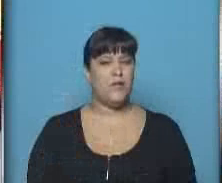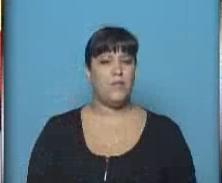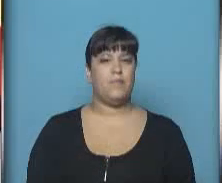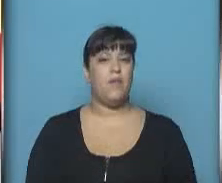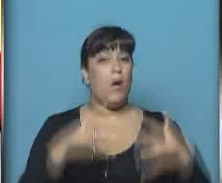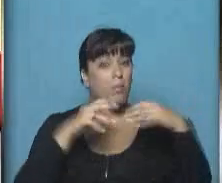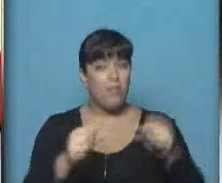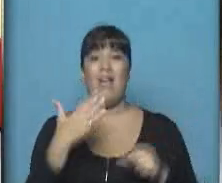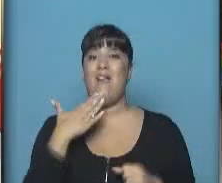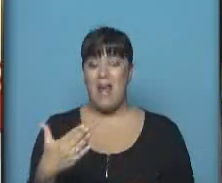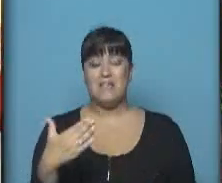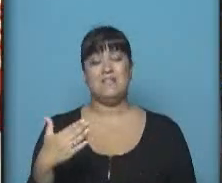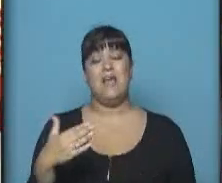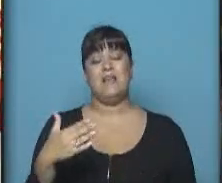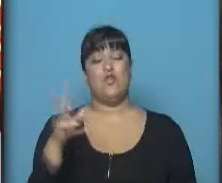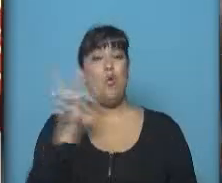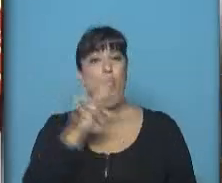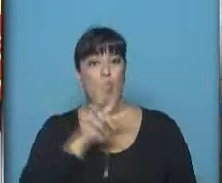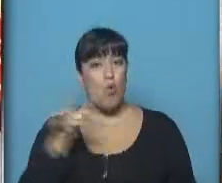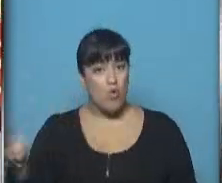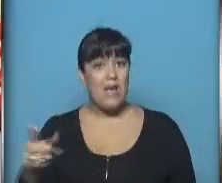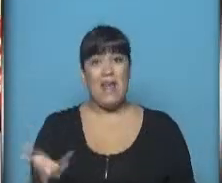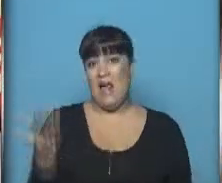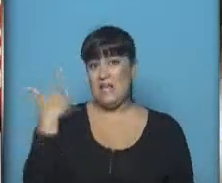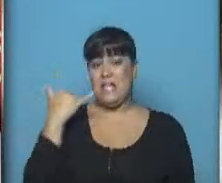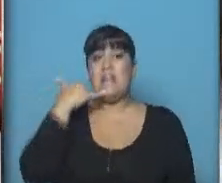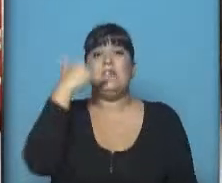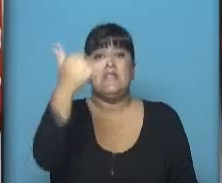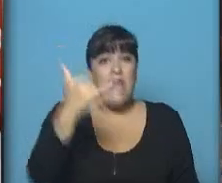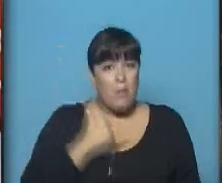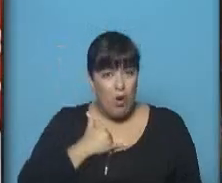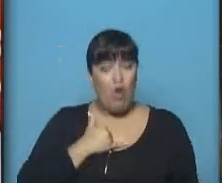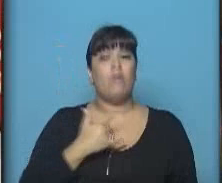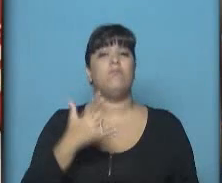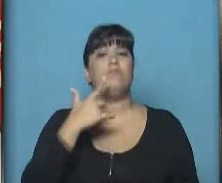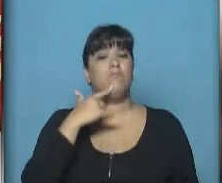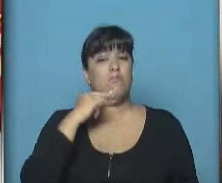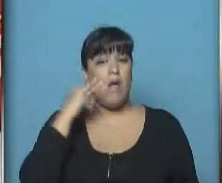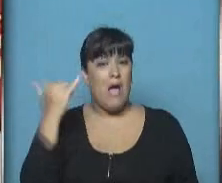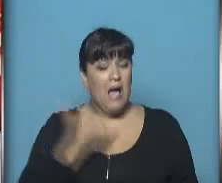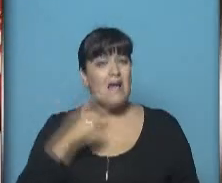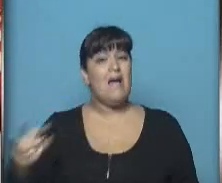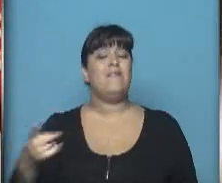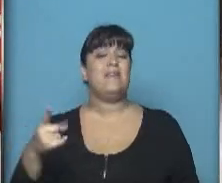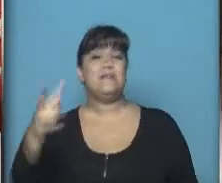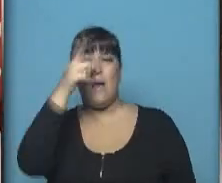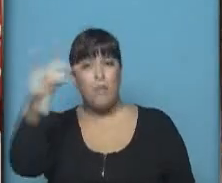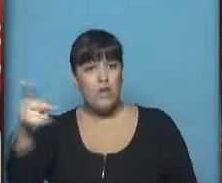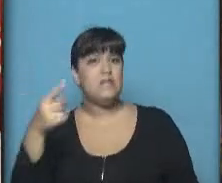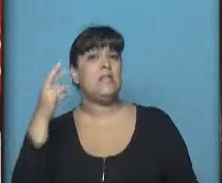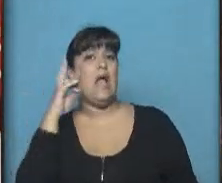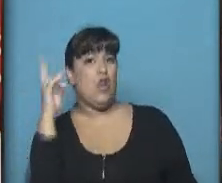porque gracias a una vecina que ayer nos llamó y nos dijo de un procedimiento que hubo por un llamado de ella, de haberlo